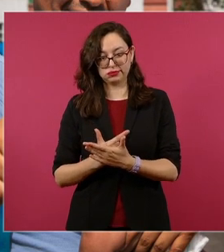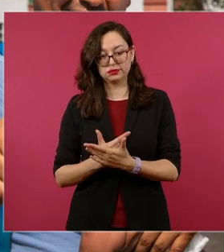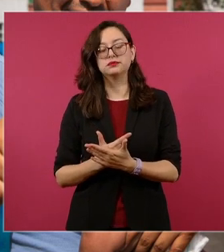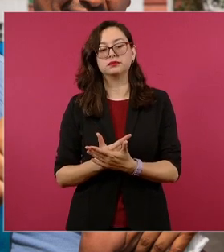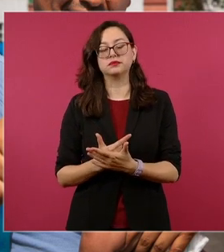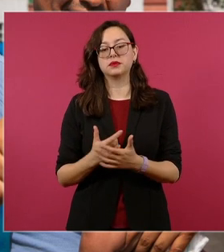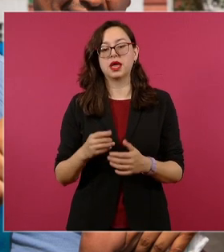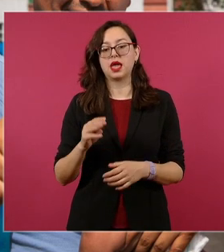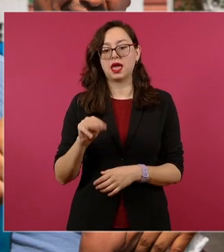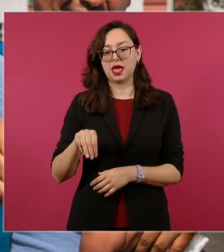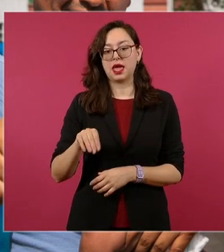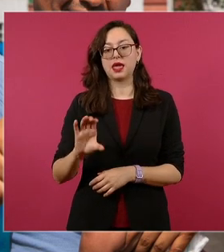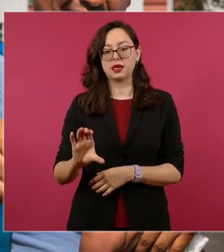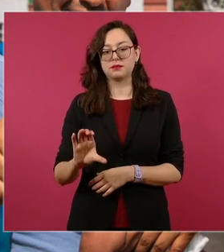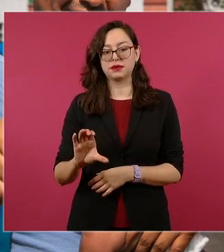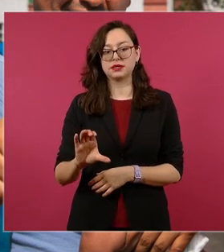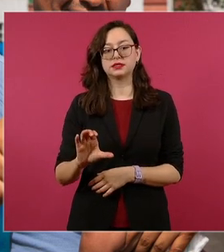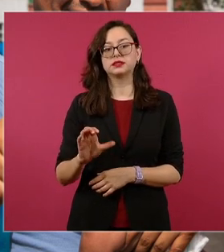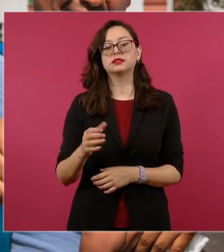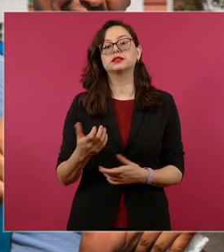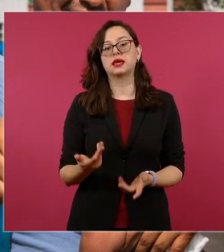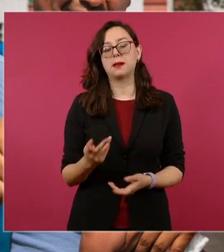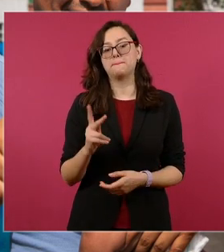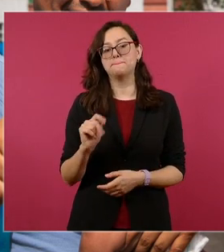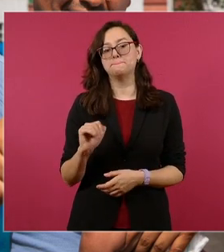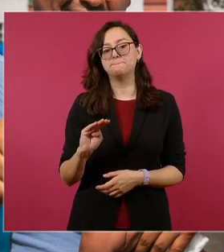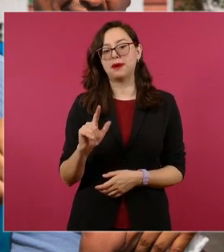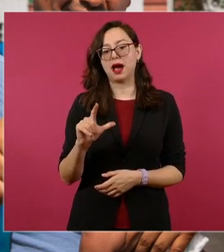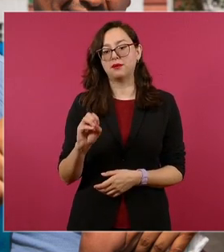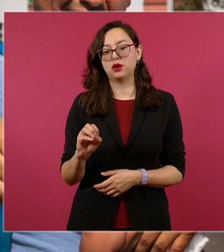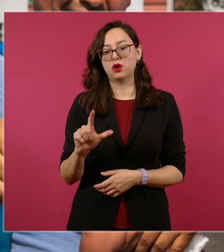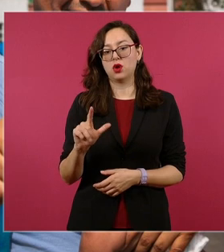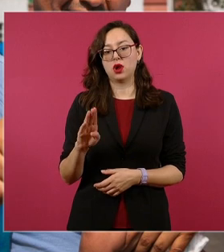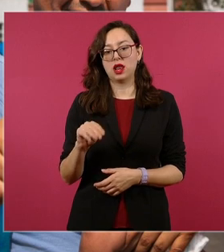Ciudadano en un rango de 42.5 a